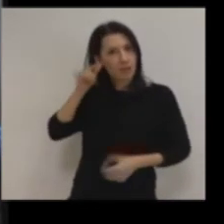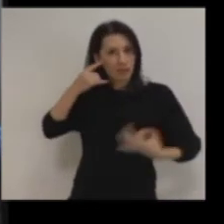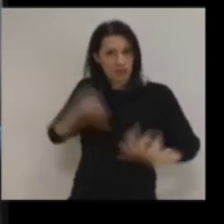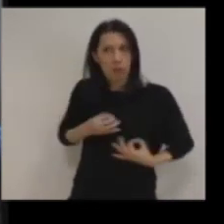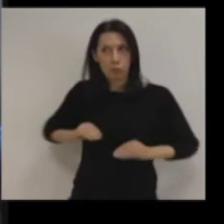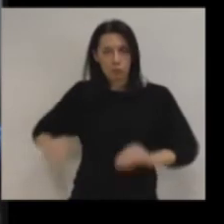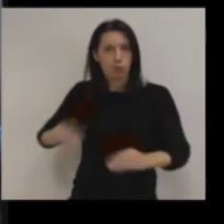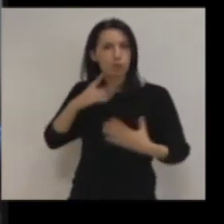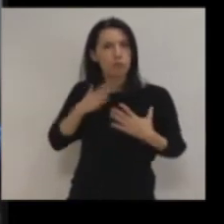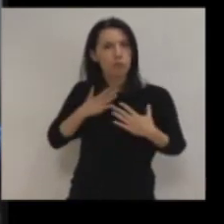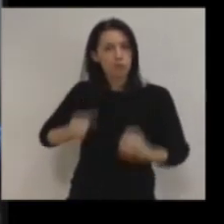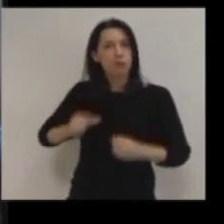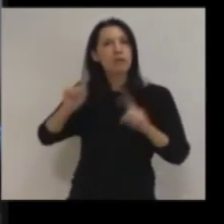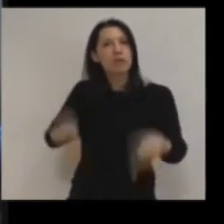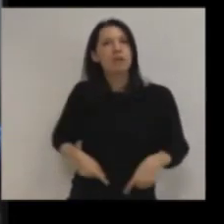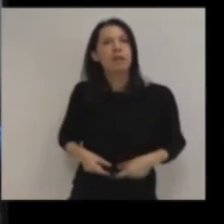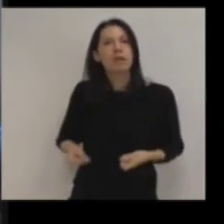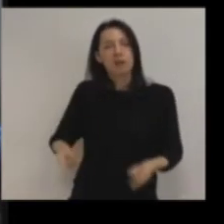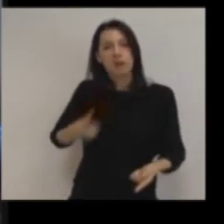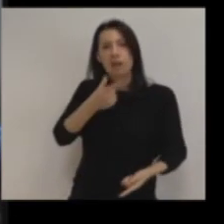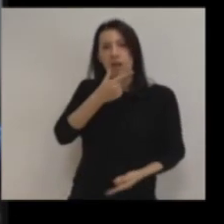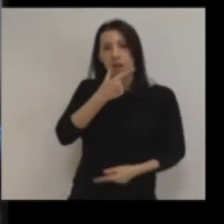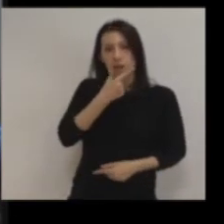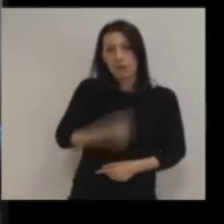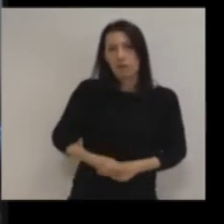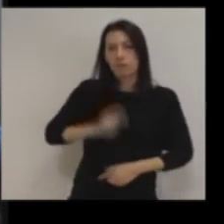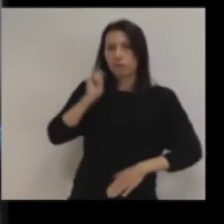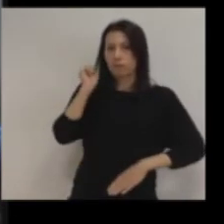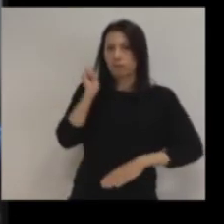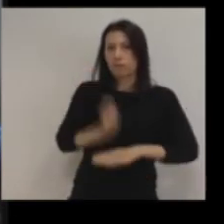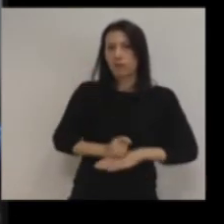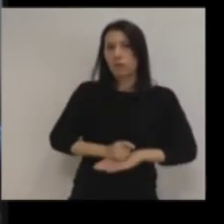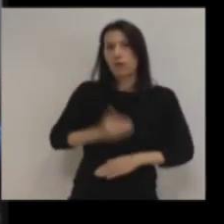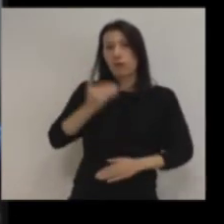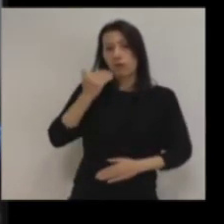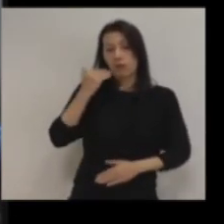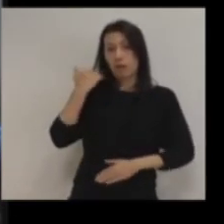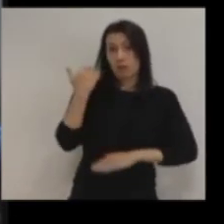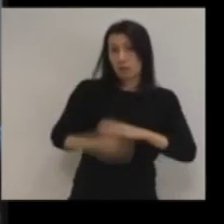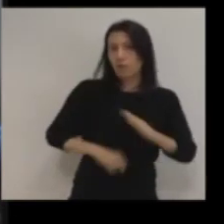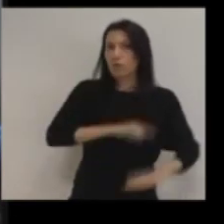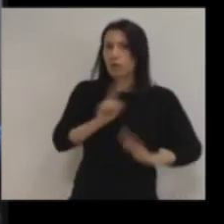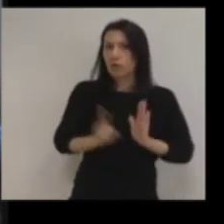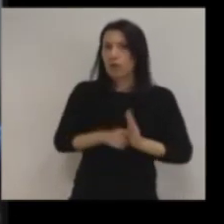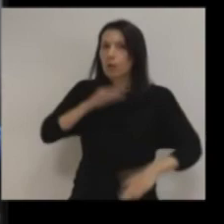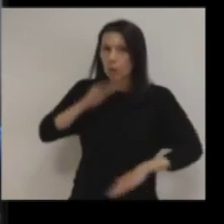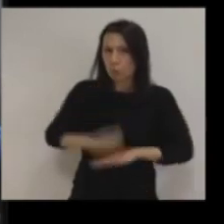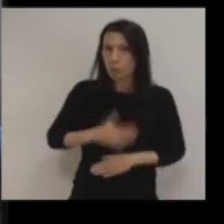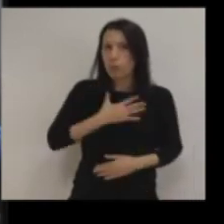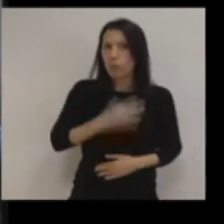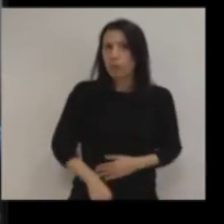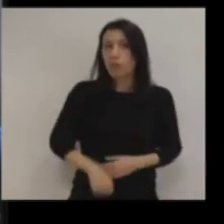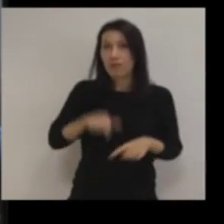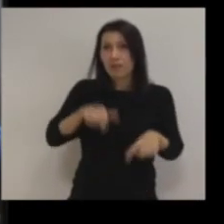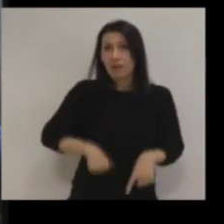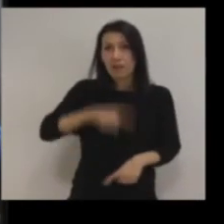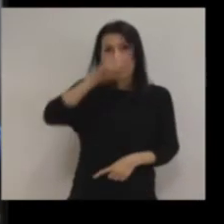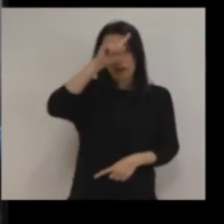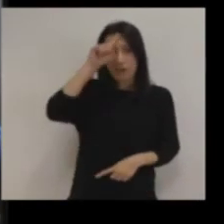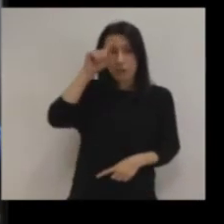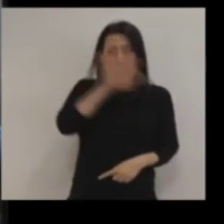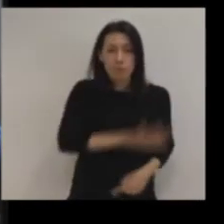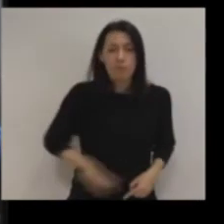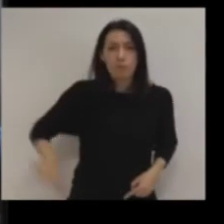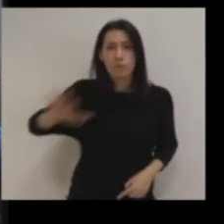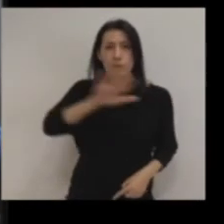lado facilita que el juez no incumpla el término legal. Tenemos que tener en cuenta que en Madrid partido judicial solo